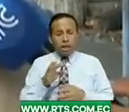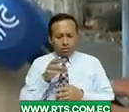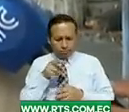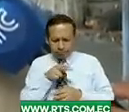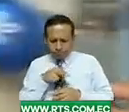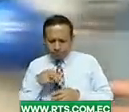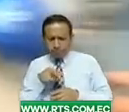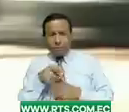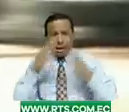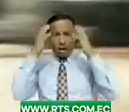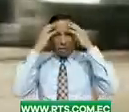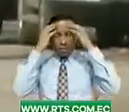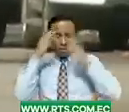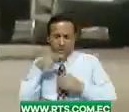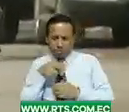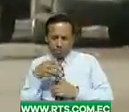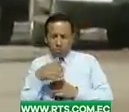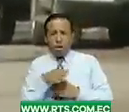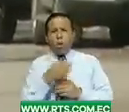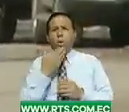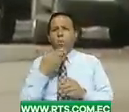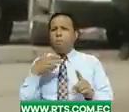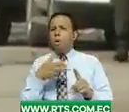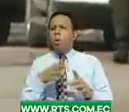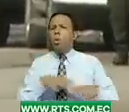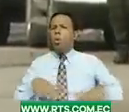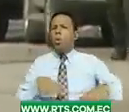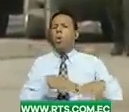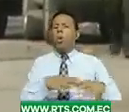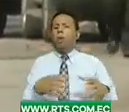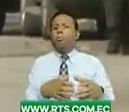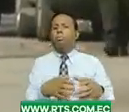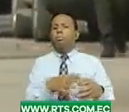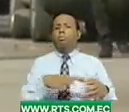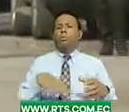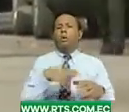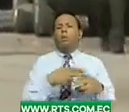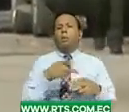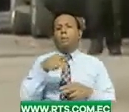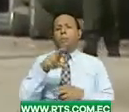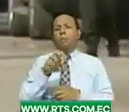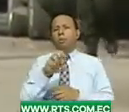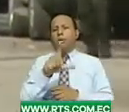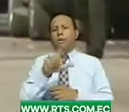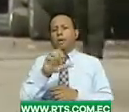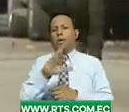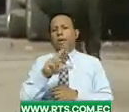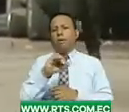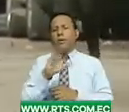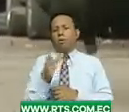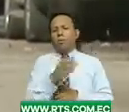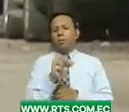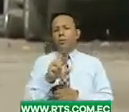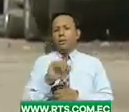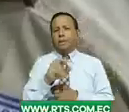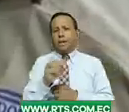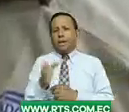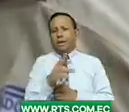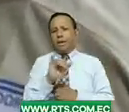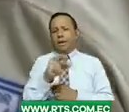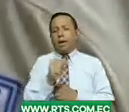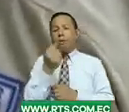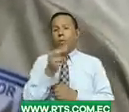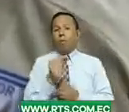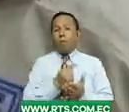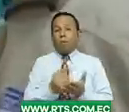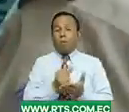Proletarios Sin Tierra, en el Guasmo Sur de Guayaquil. De acuerdo a la Policía Nacional, el hombre habría participado en